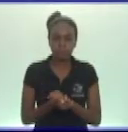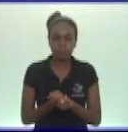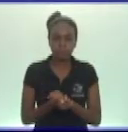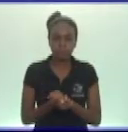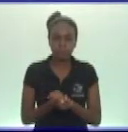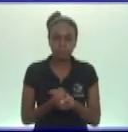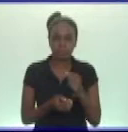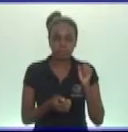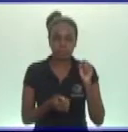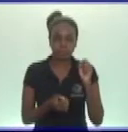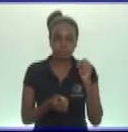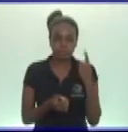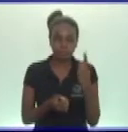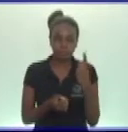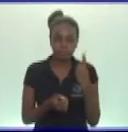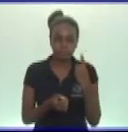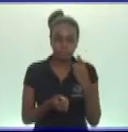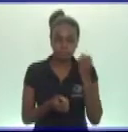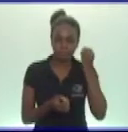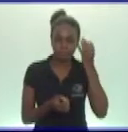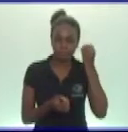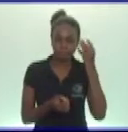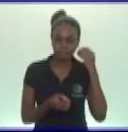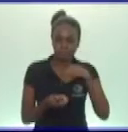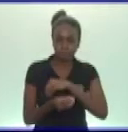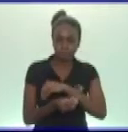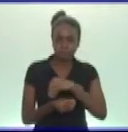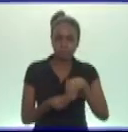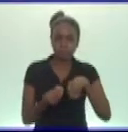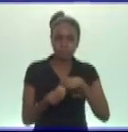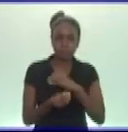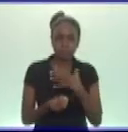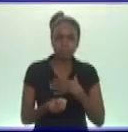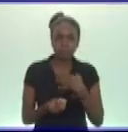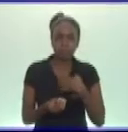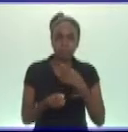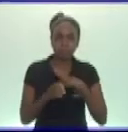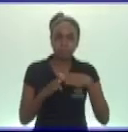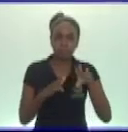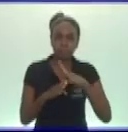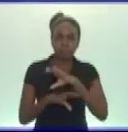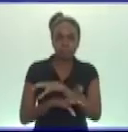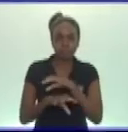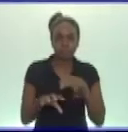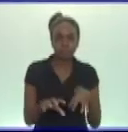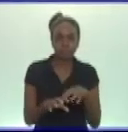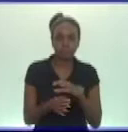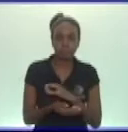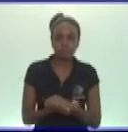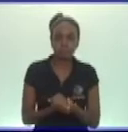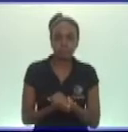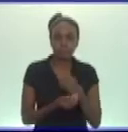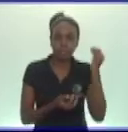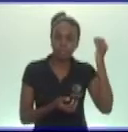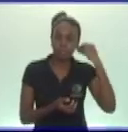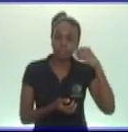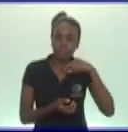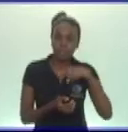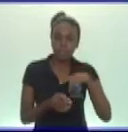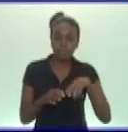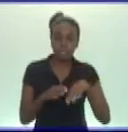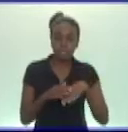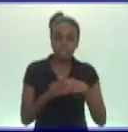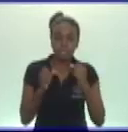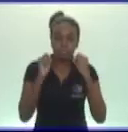es la propia transformación que sufre Gregorio Sanza en un monstruoso insecto. Sabemos que se le despierta un día y